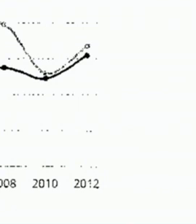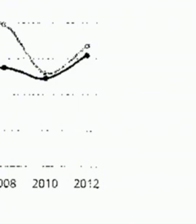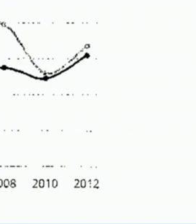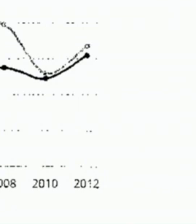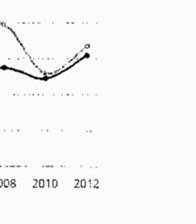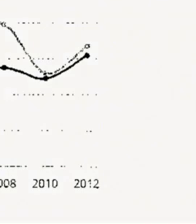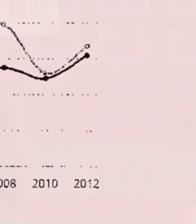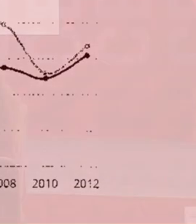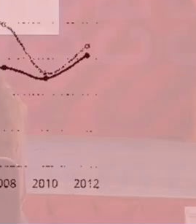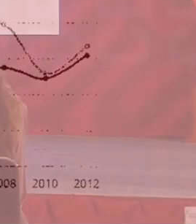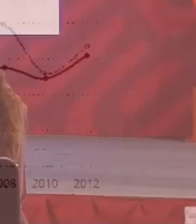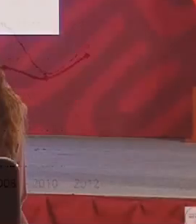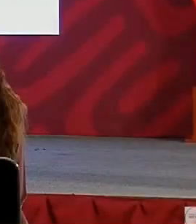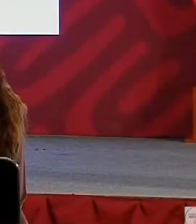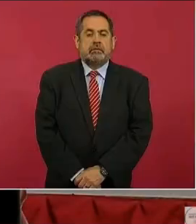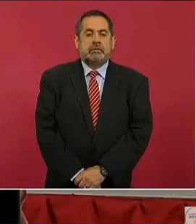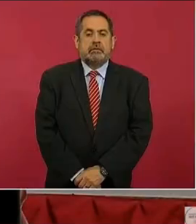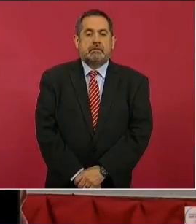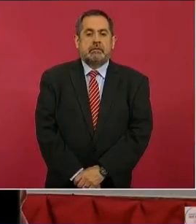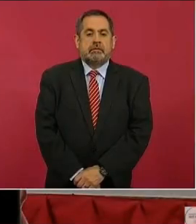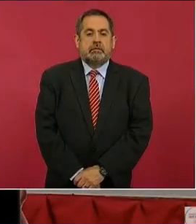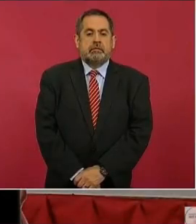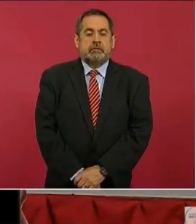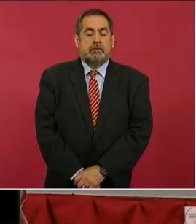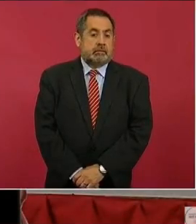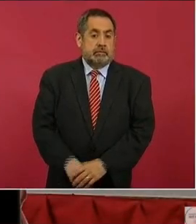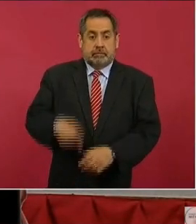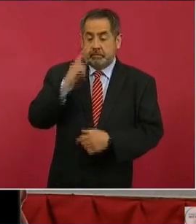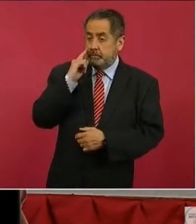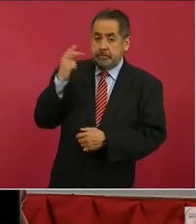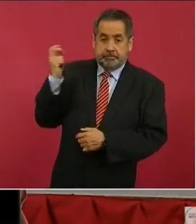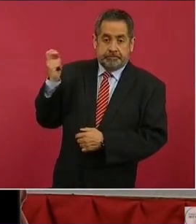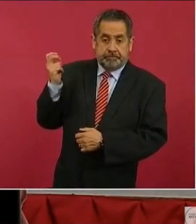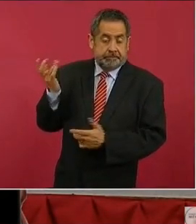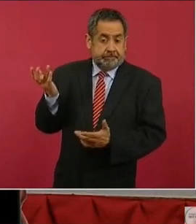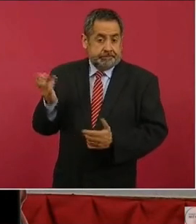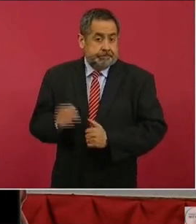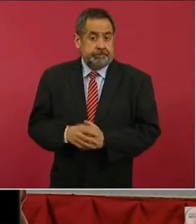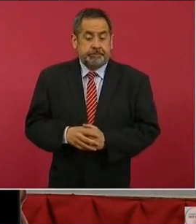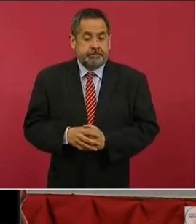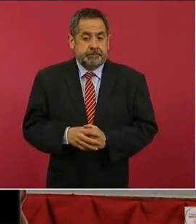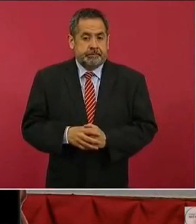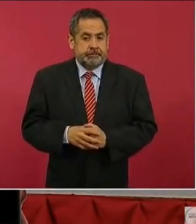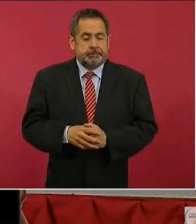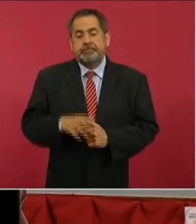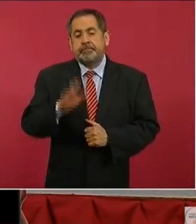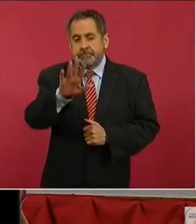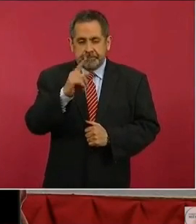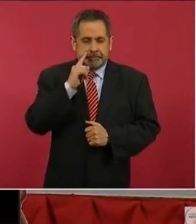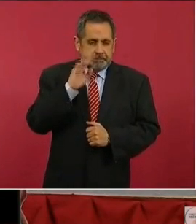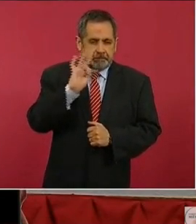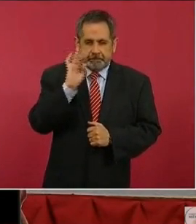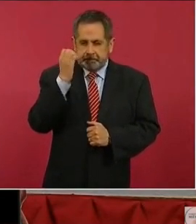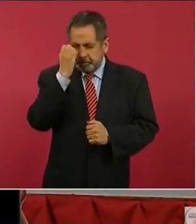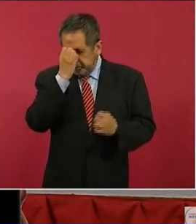no es lo nuestro nada personal. Es que esto,